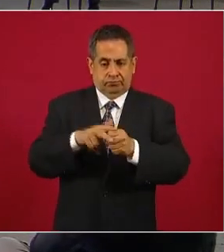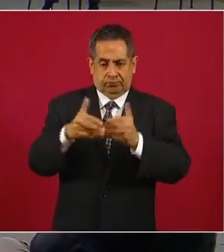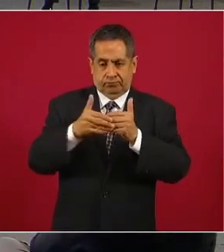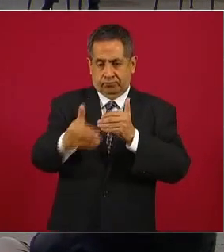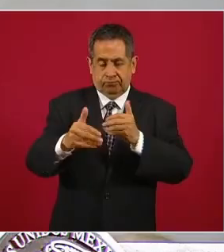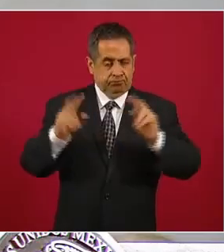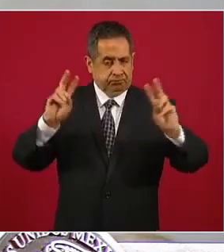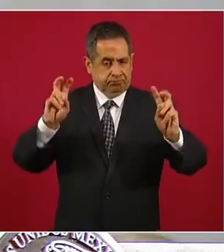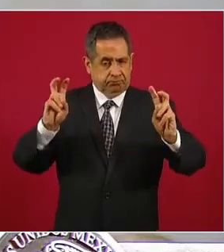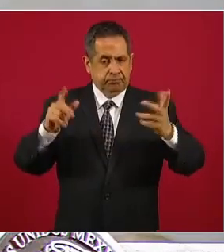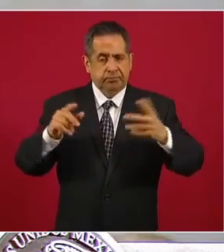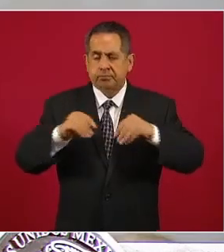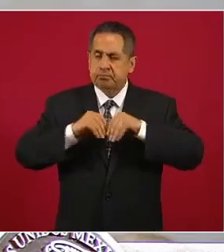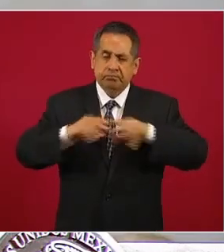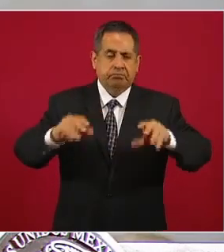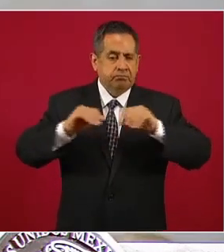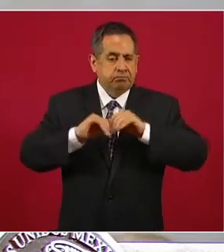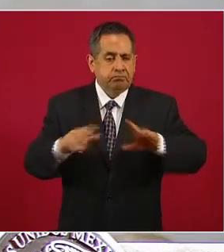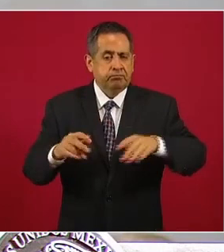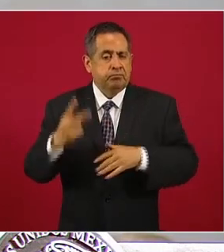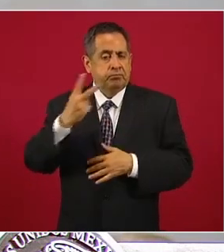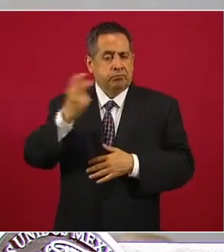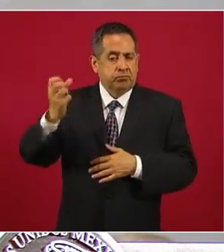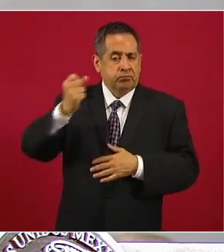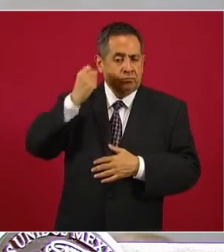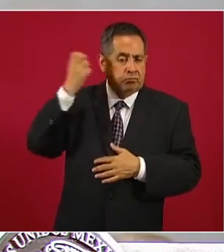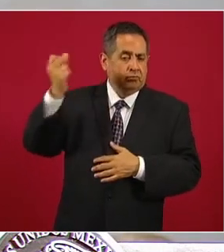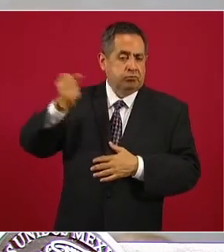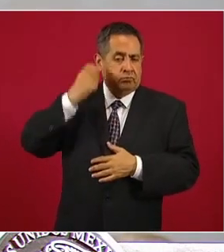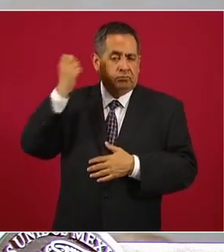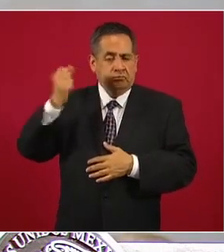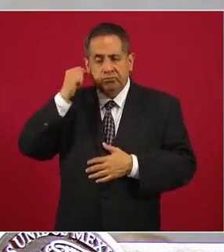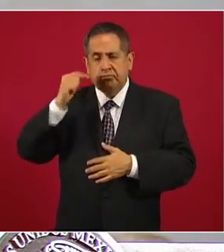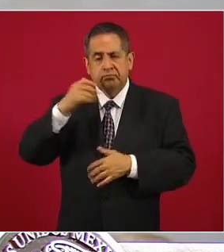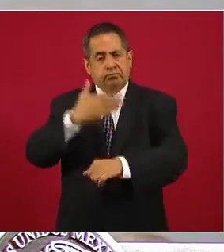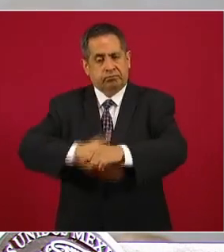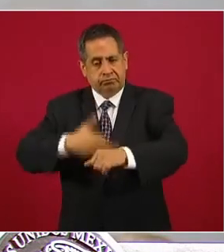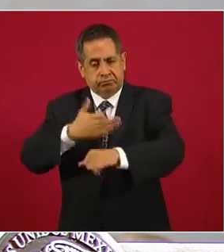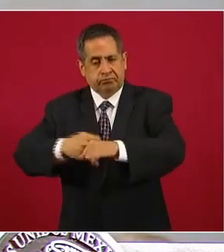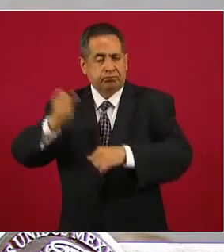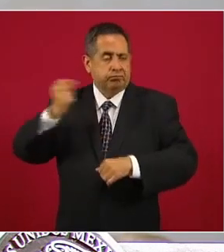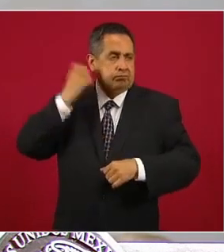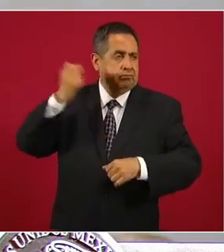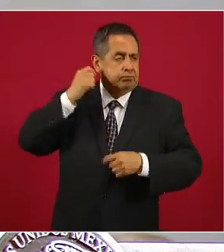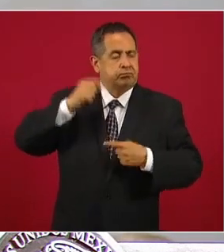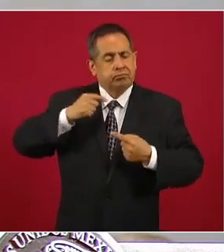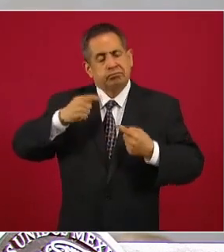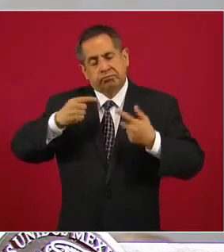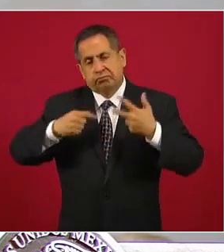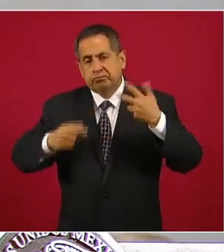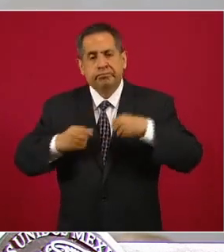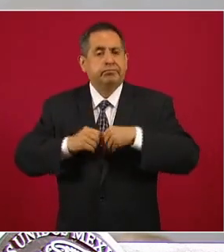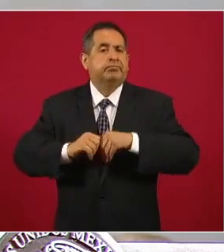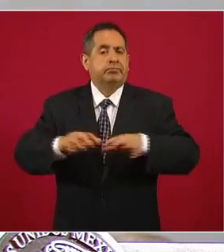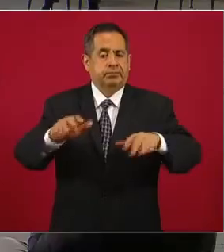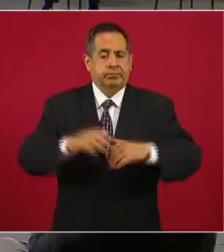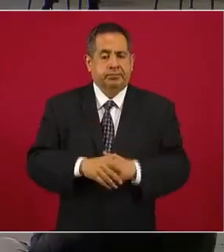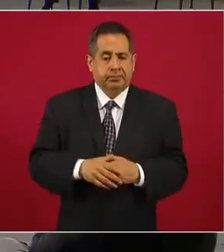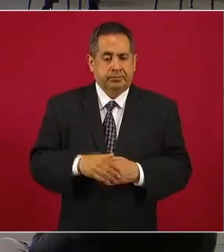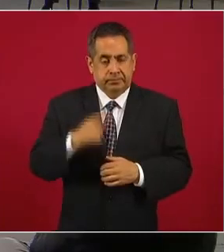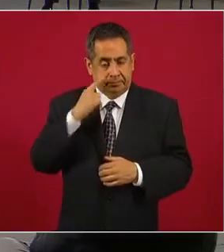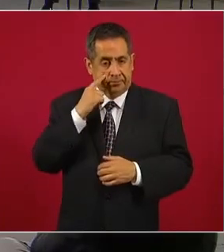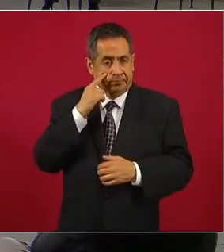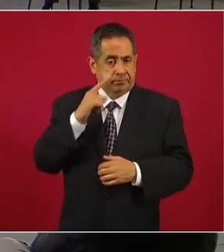informando casi 200 conferencias de prensa vespertinas. Podemos ver en la curva